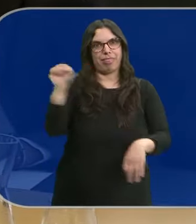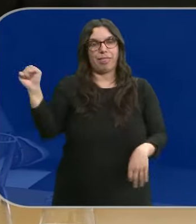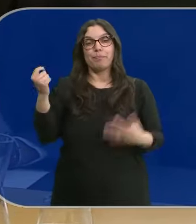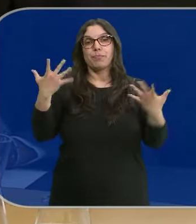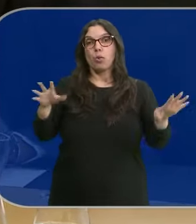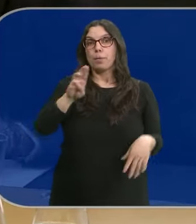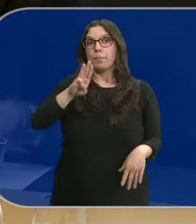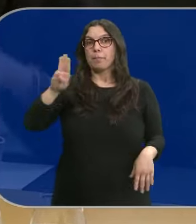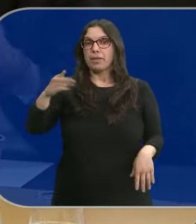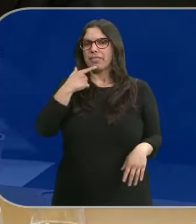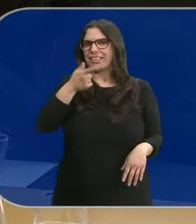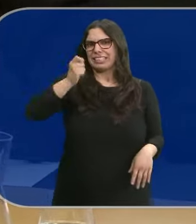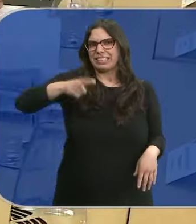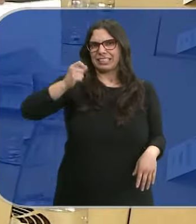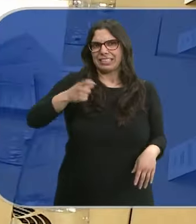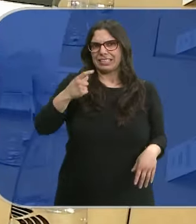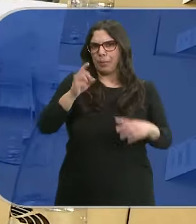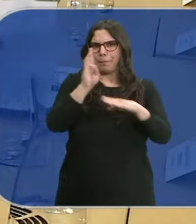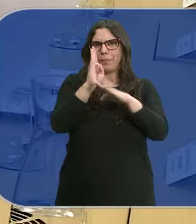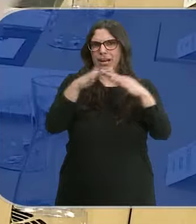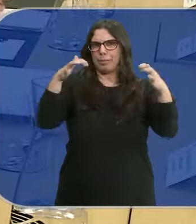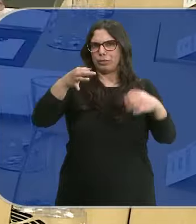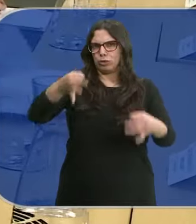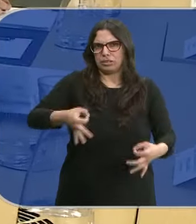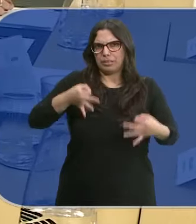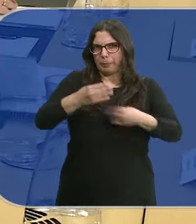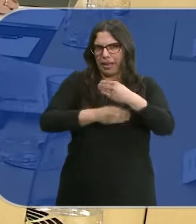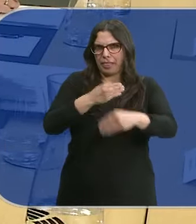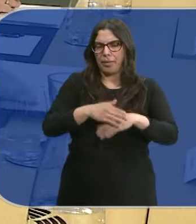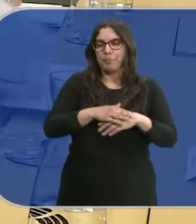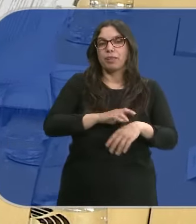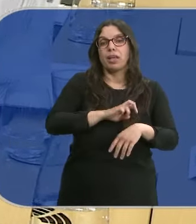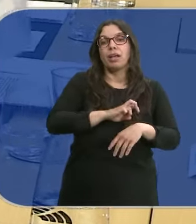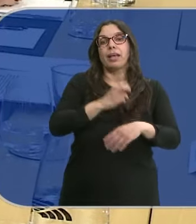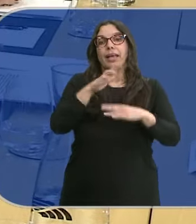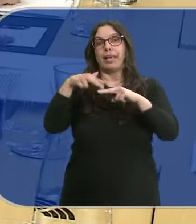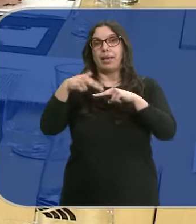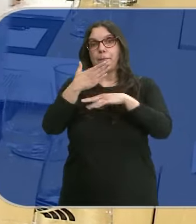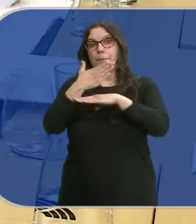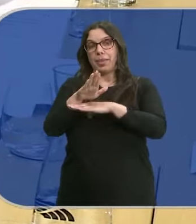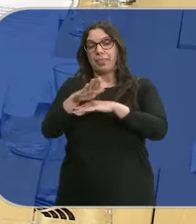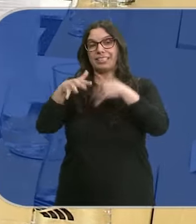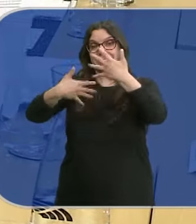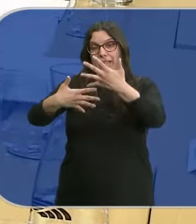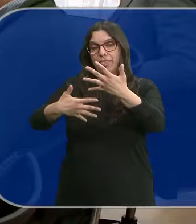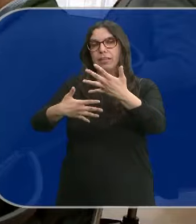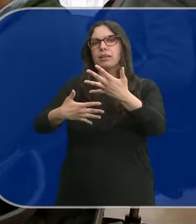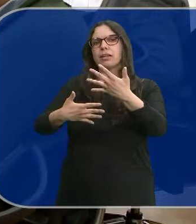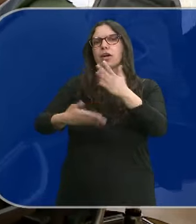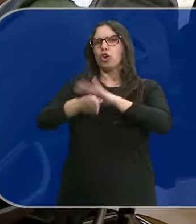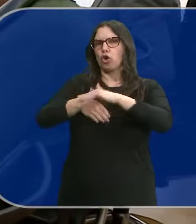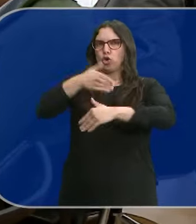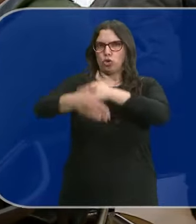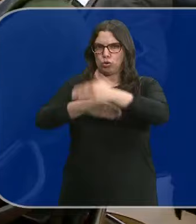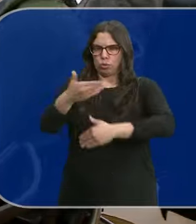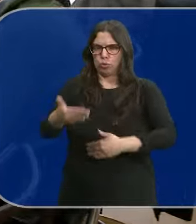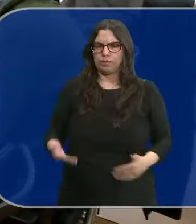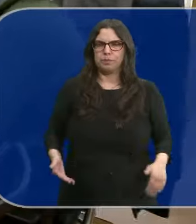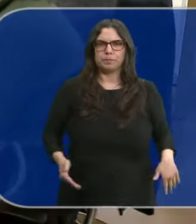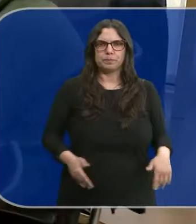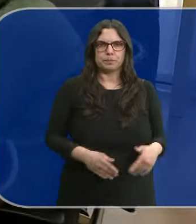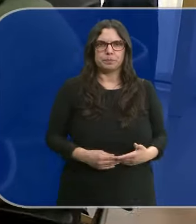PP replica que es algo habitual en todos los parlamentos. Otras 10 enmiendas presentadas al proyecto de ley y de medidas seguirán adelante en su